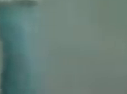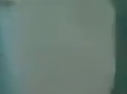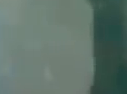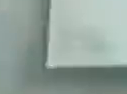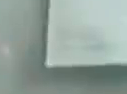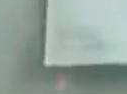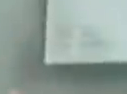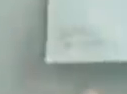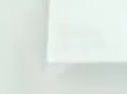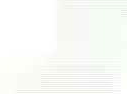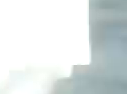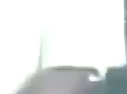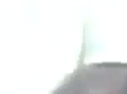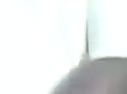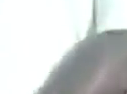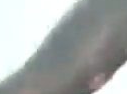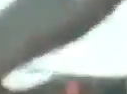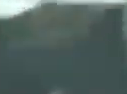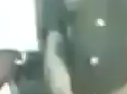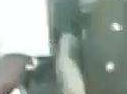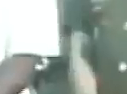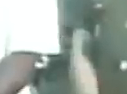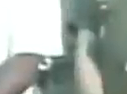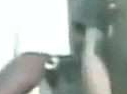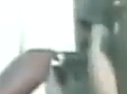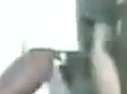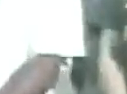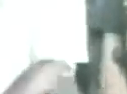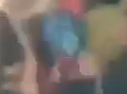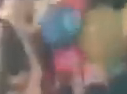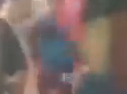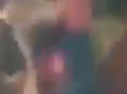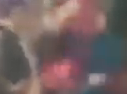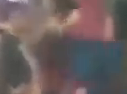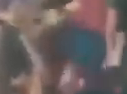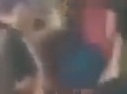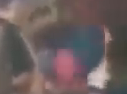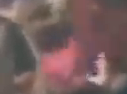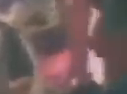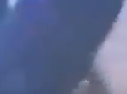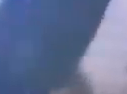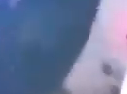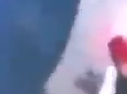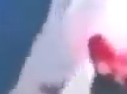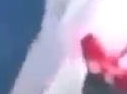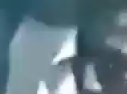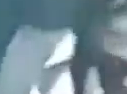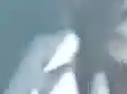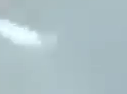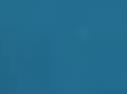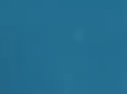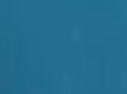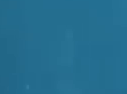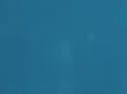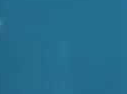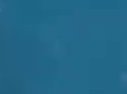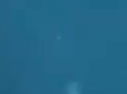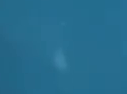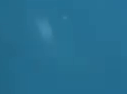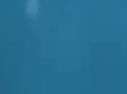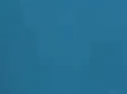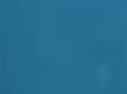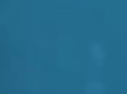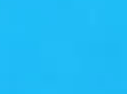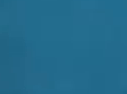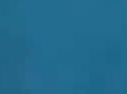De diciembre de 1998. La victoria no es de Chávez, la victoria es de un pueblo. Yo soy una paja apenas, empujado